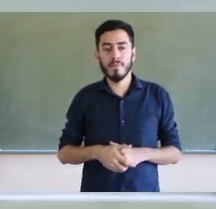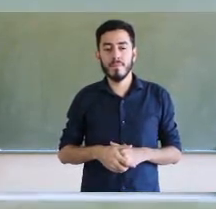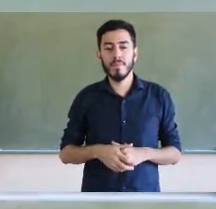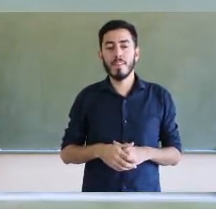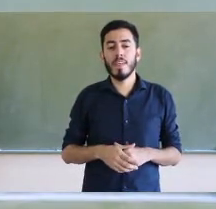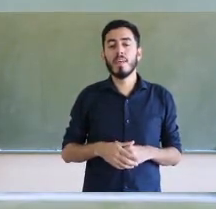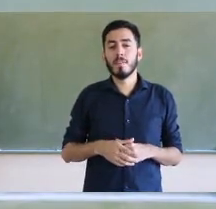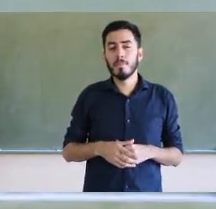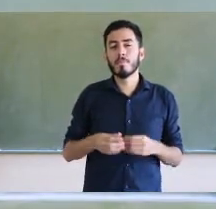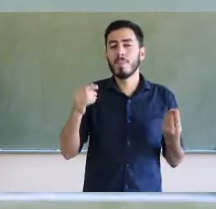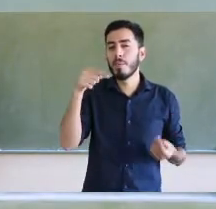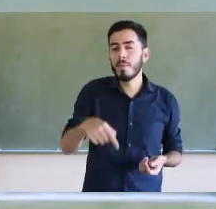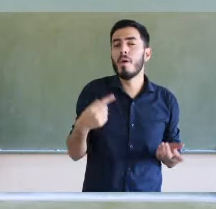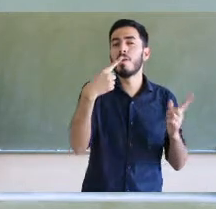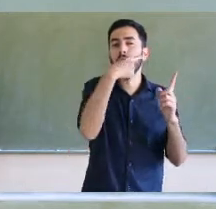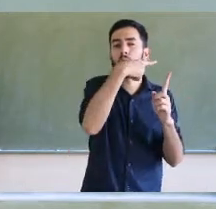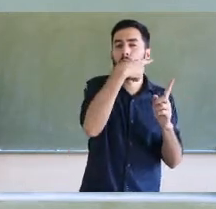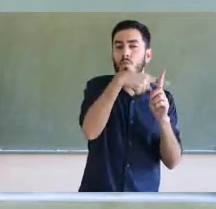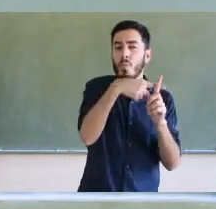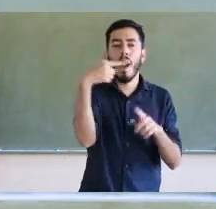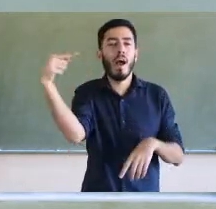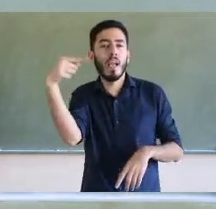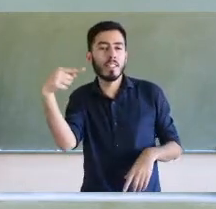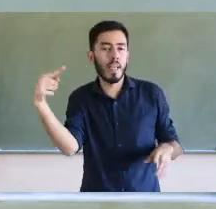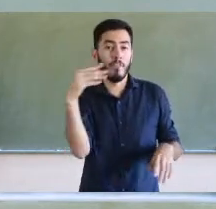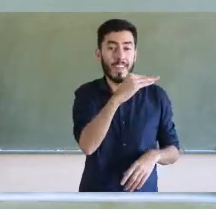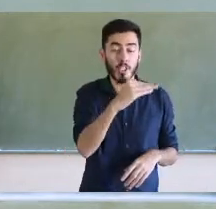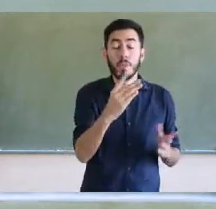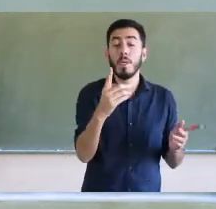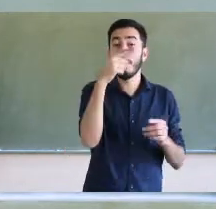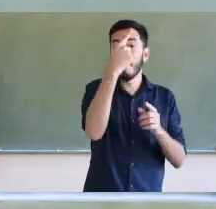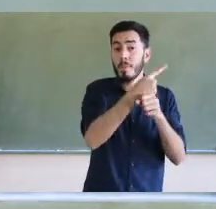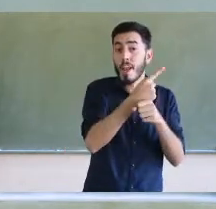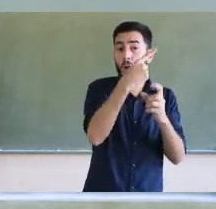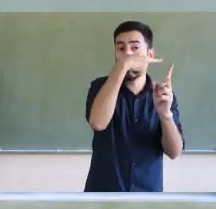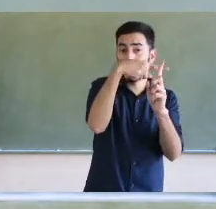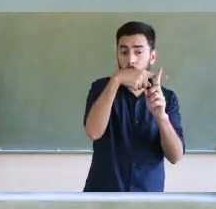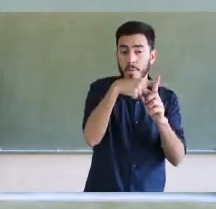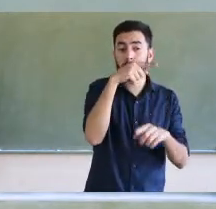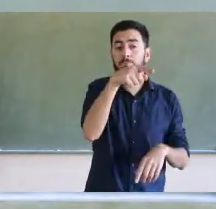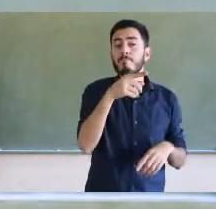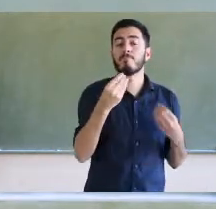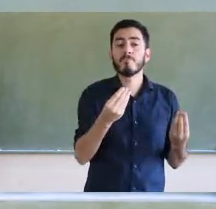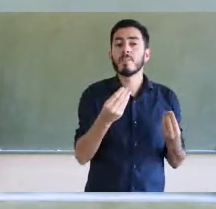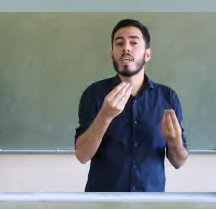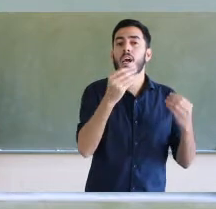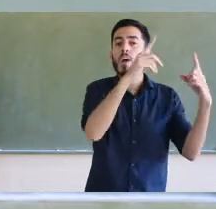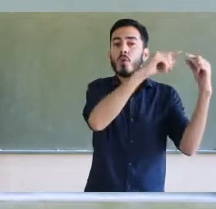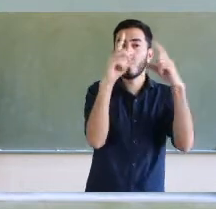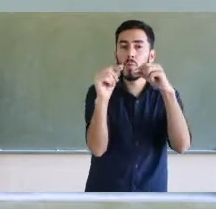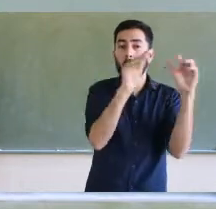En un principio, suma y resta de fracciones. Primero tenemos suma, ¿sí? Vamos a trabajar con el mismo